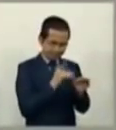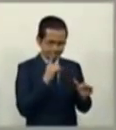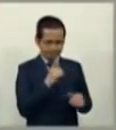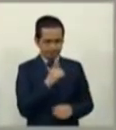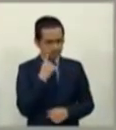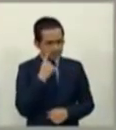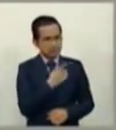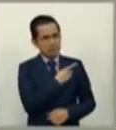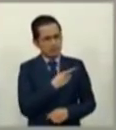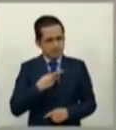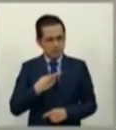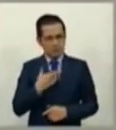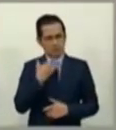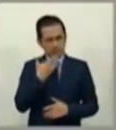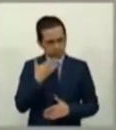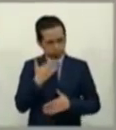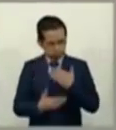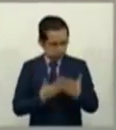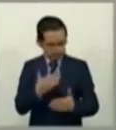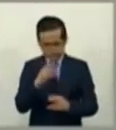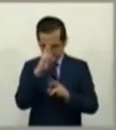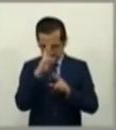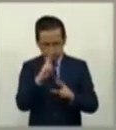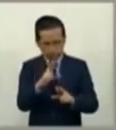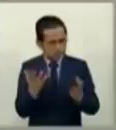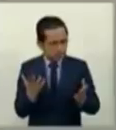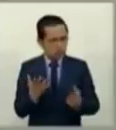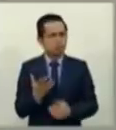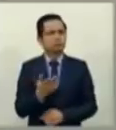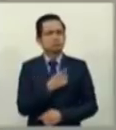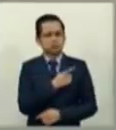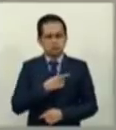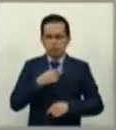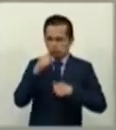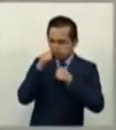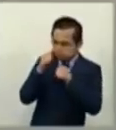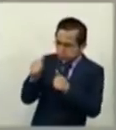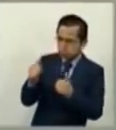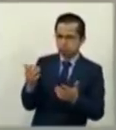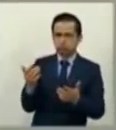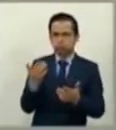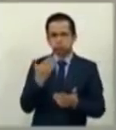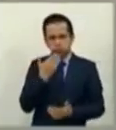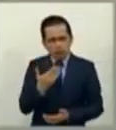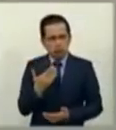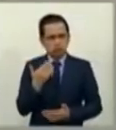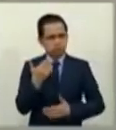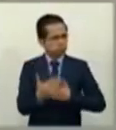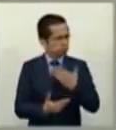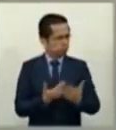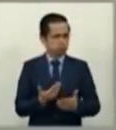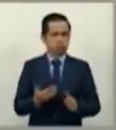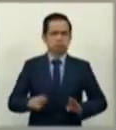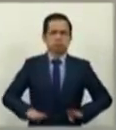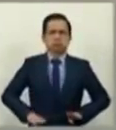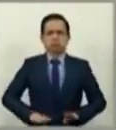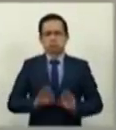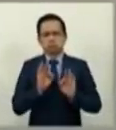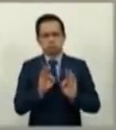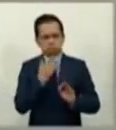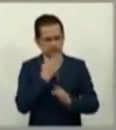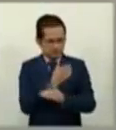con respeto, que deberíamos escucharnos y actuar con civilidad en este